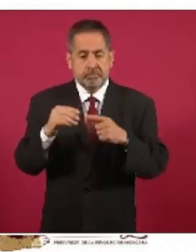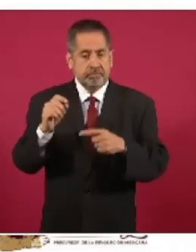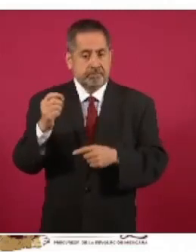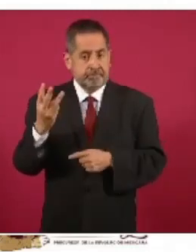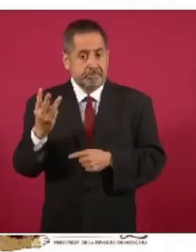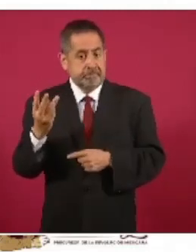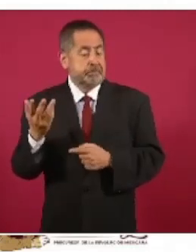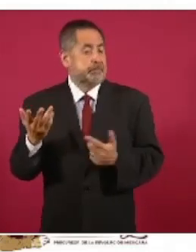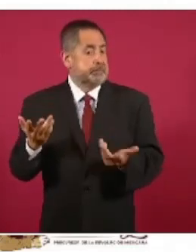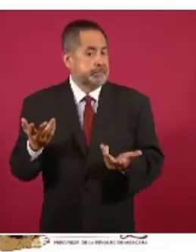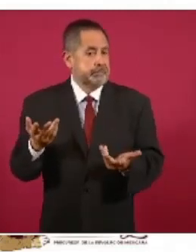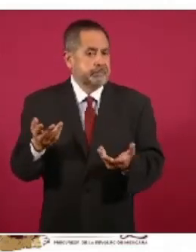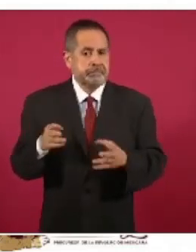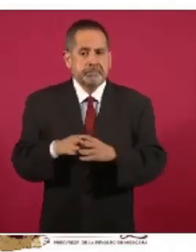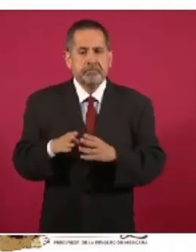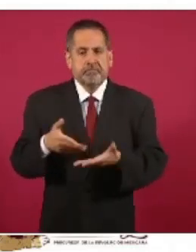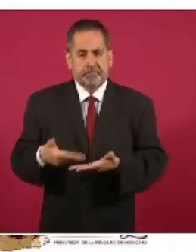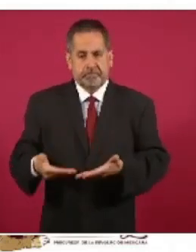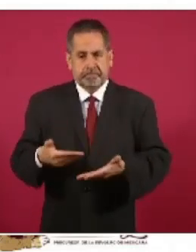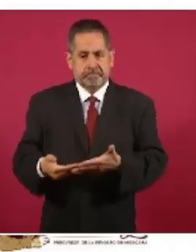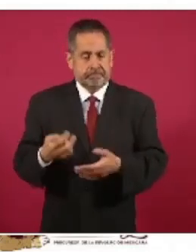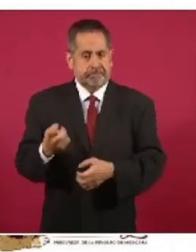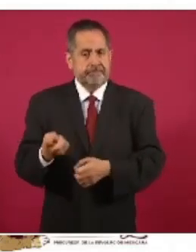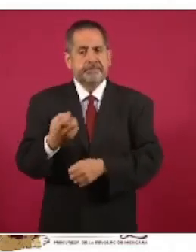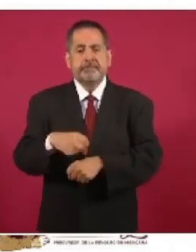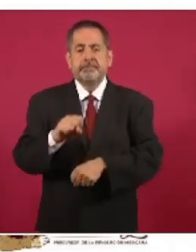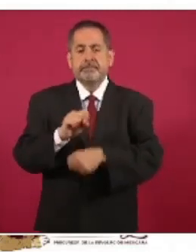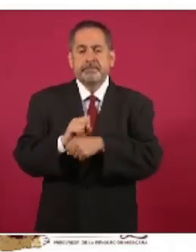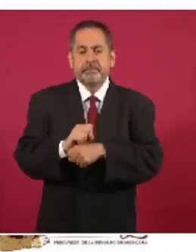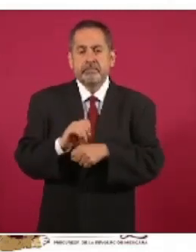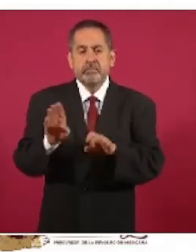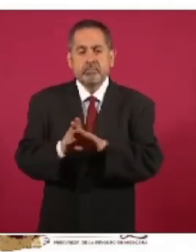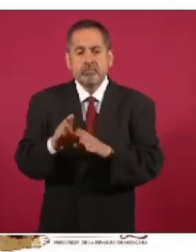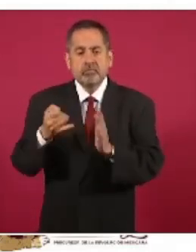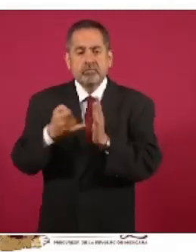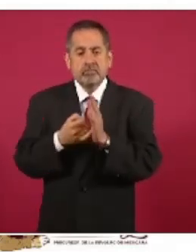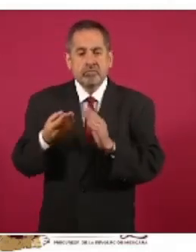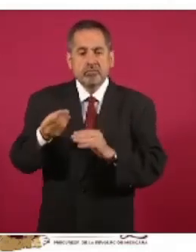tanto, en esta semana el incentivo fiscal del